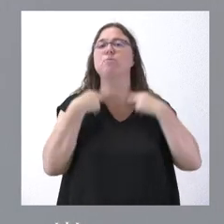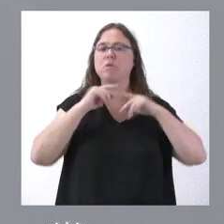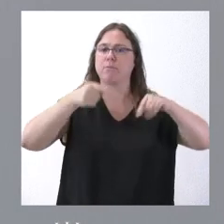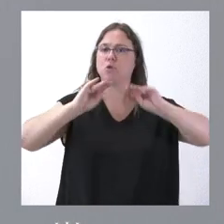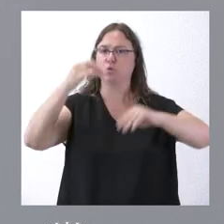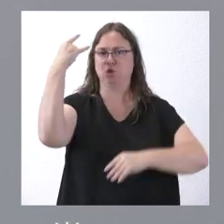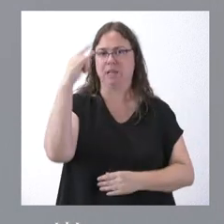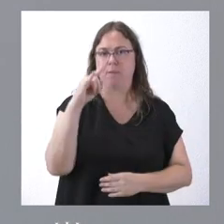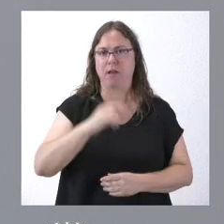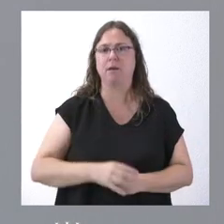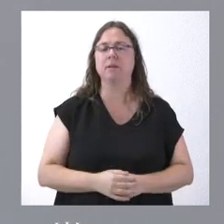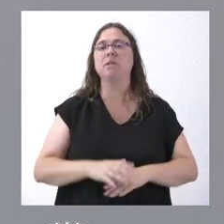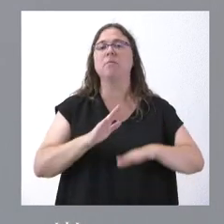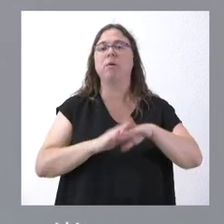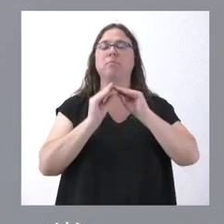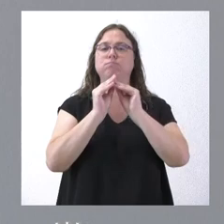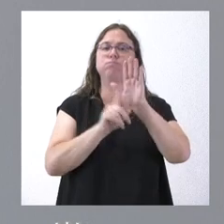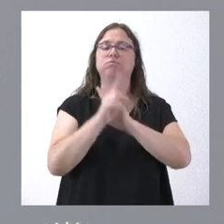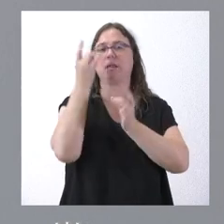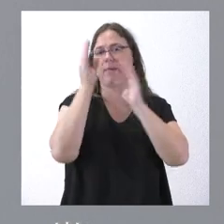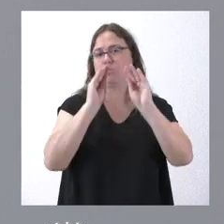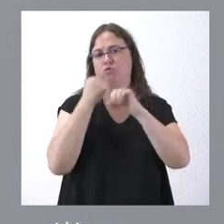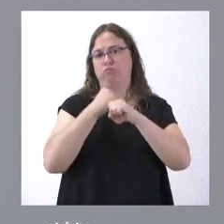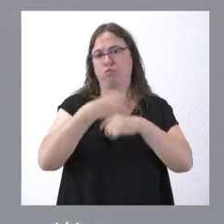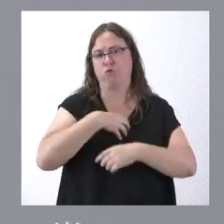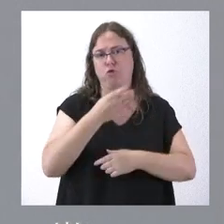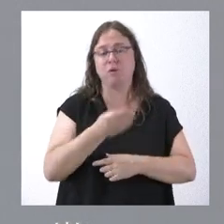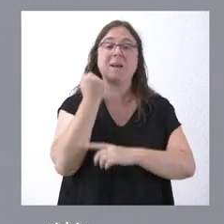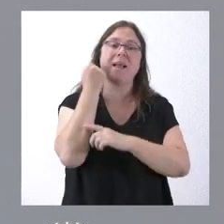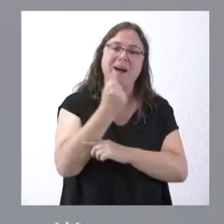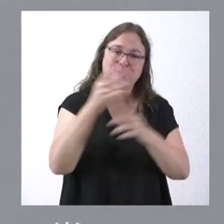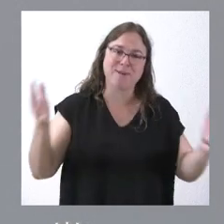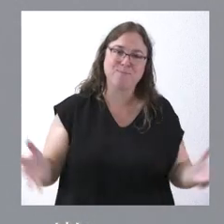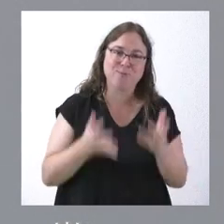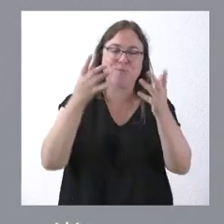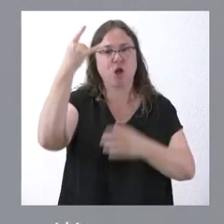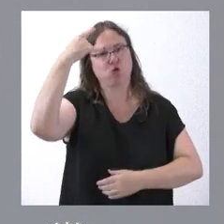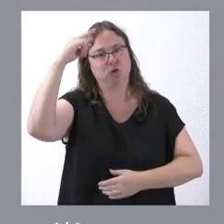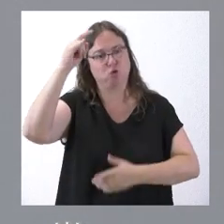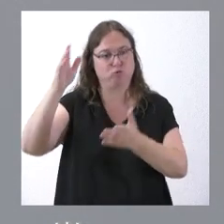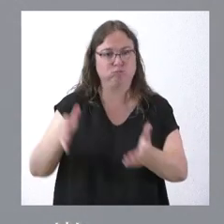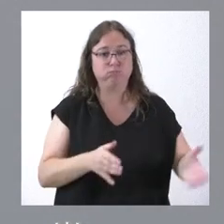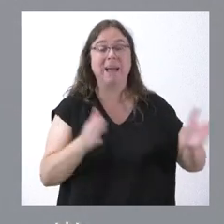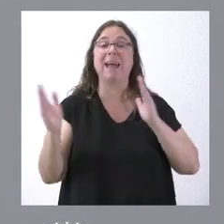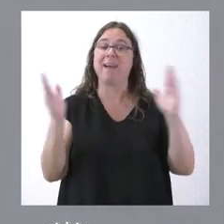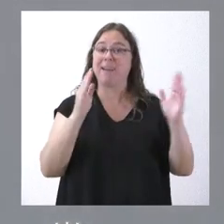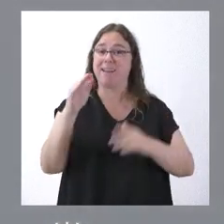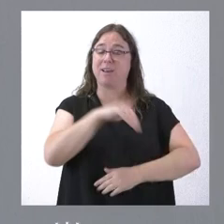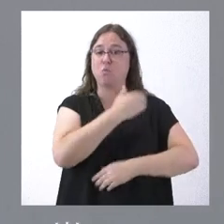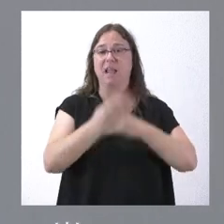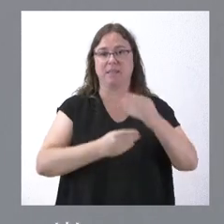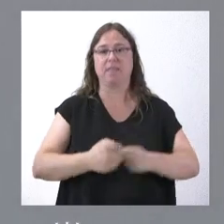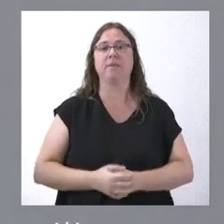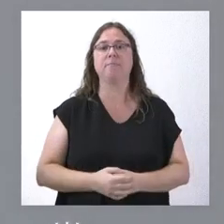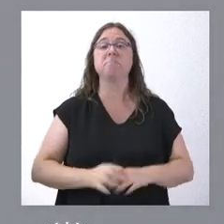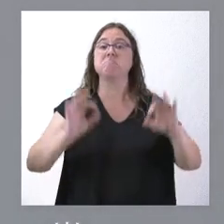Salamanca, para el desarrollo de su actividad y funcionamiento, así como para apoyar la labor de promoción de la tauromaquia que en esta escuela se desempeña.